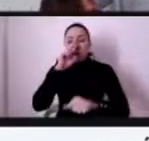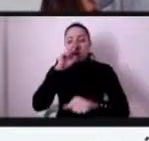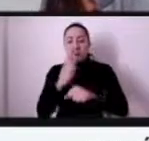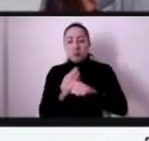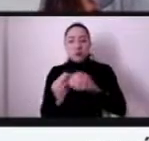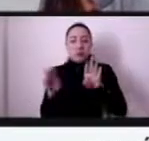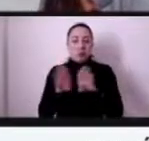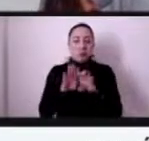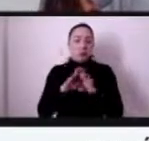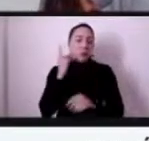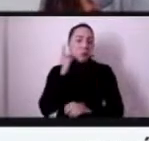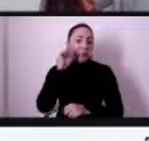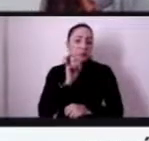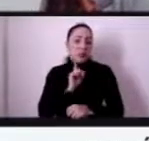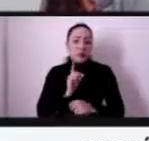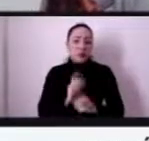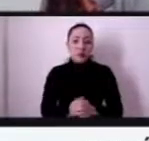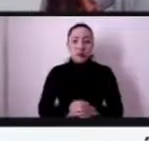Diputada presidenta.